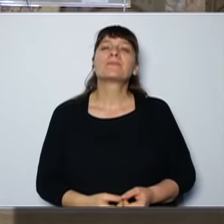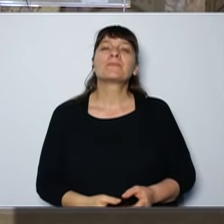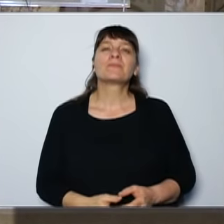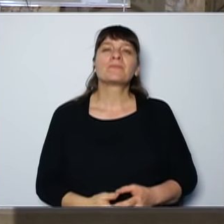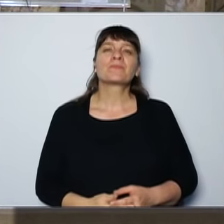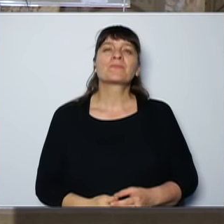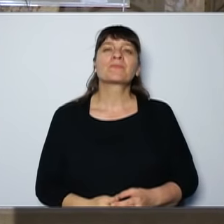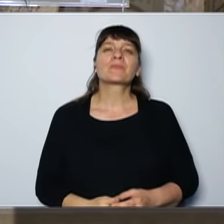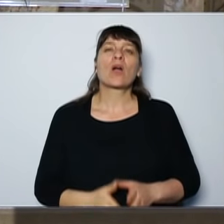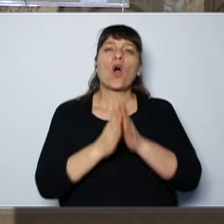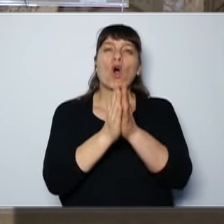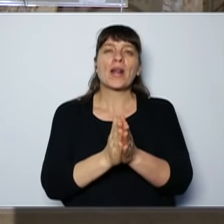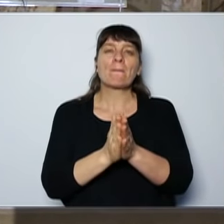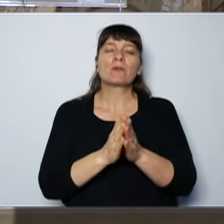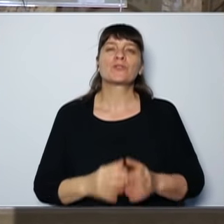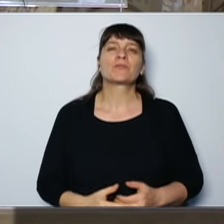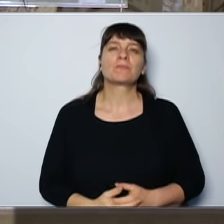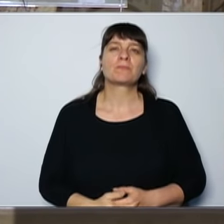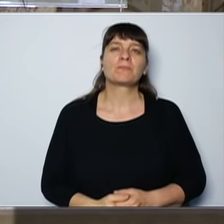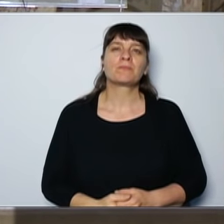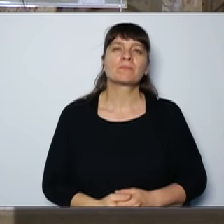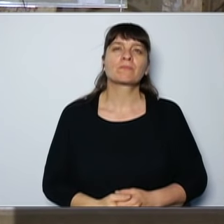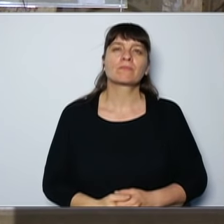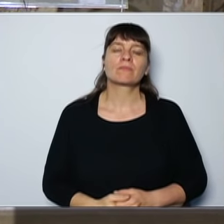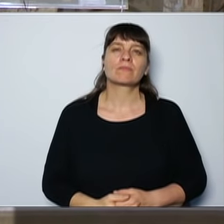hombres. Oremos.